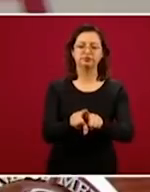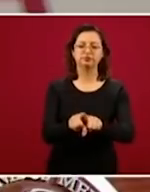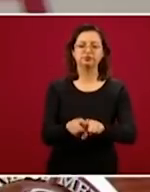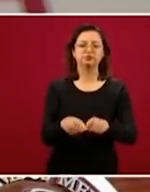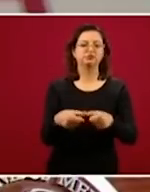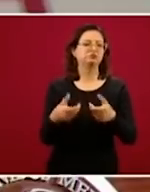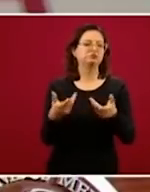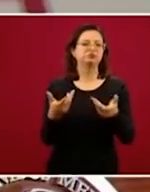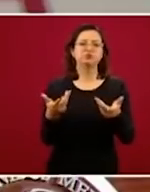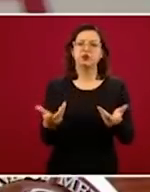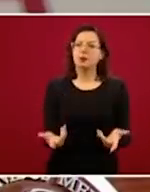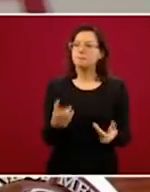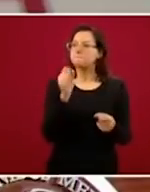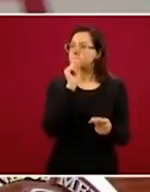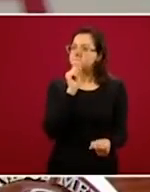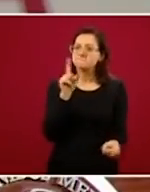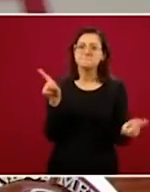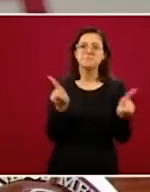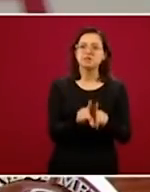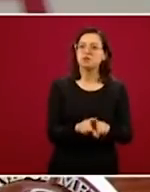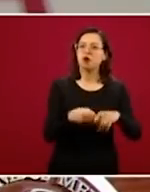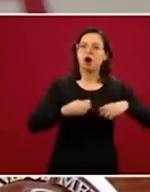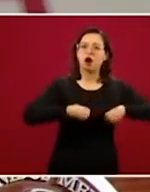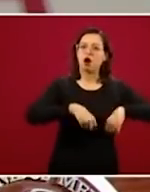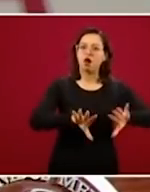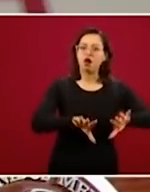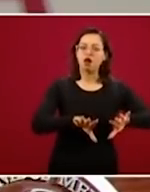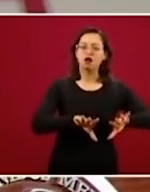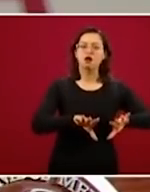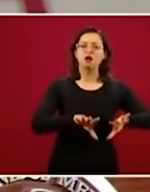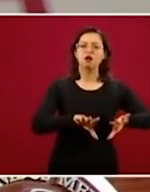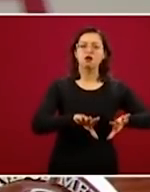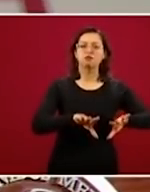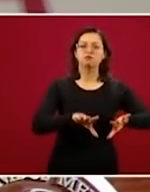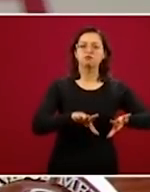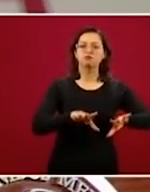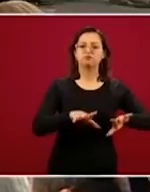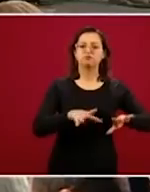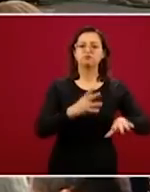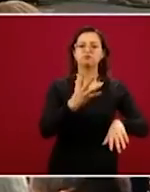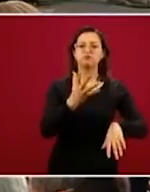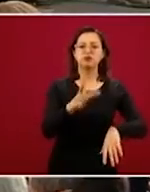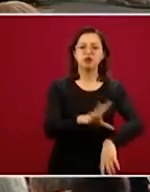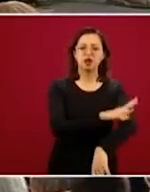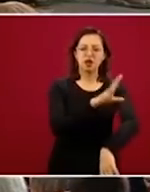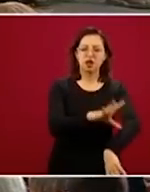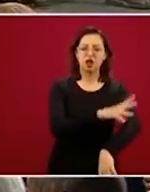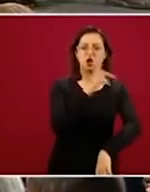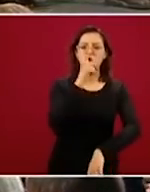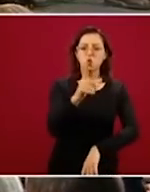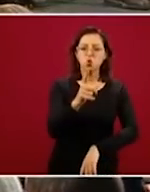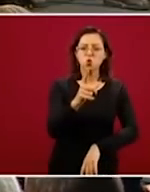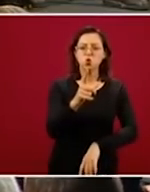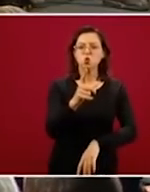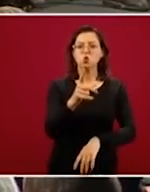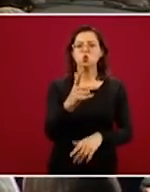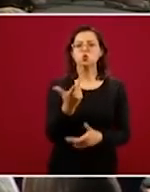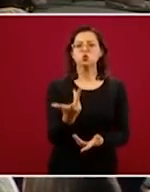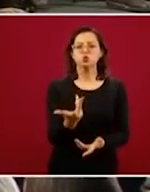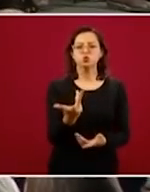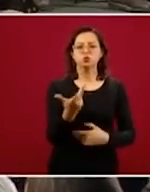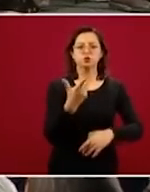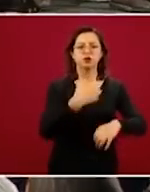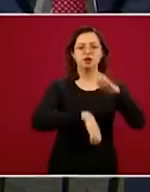como se abandonó la producción de energía eléctrica de las empresas